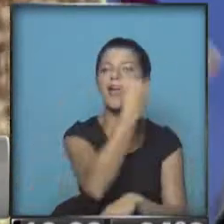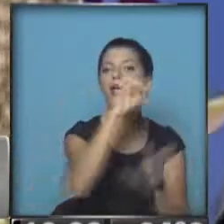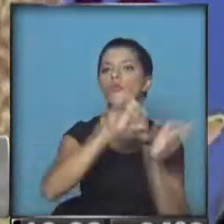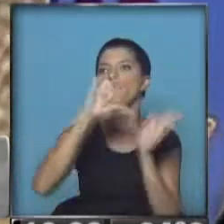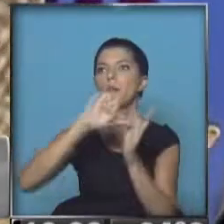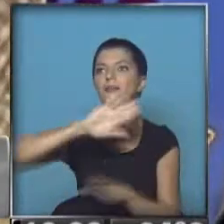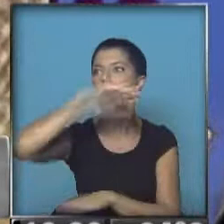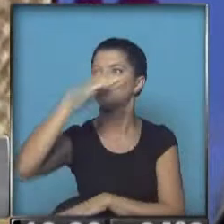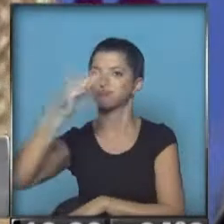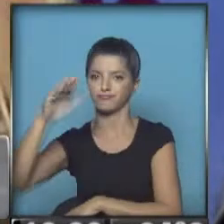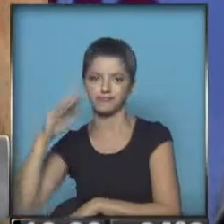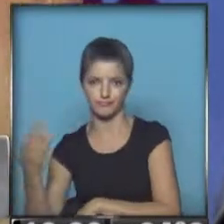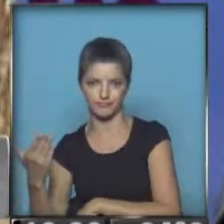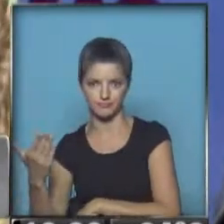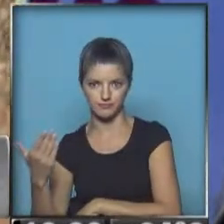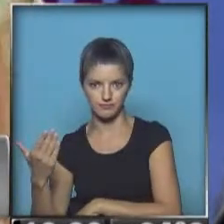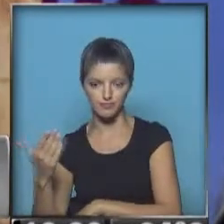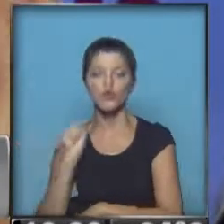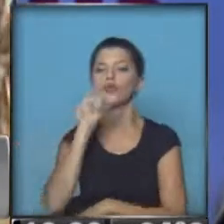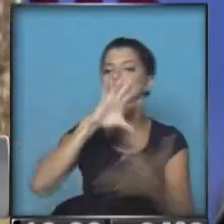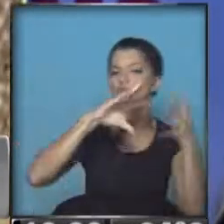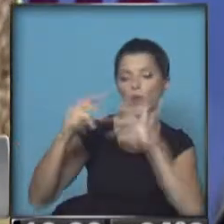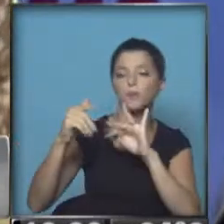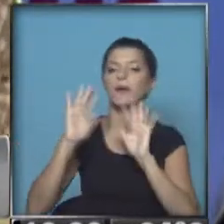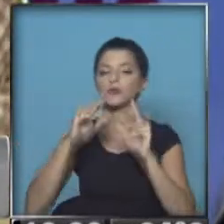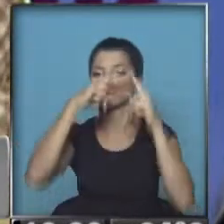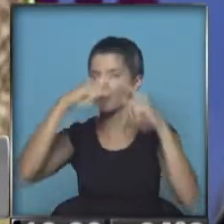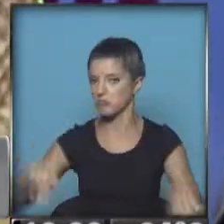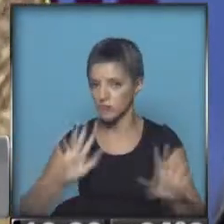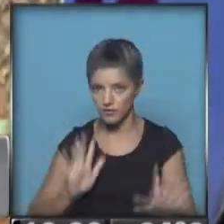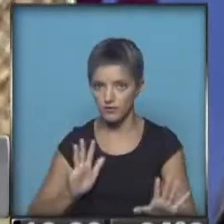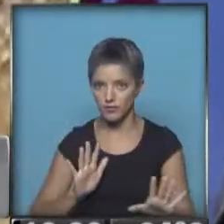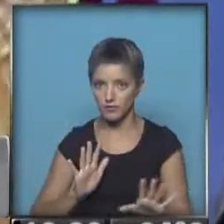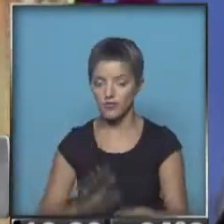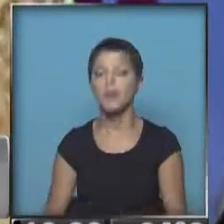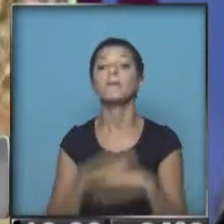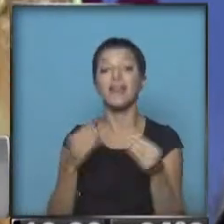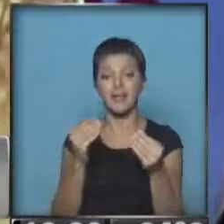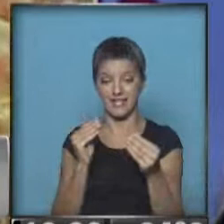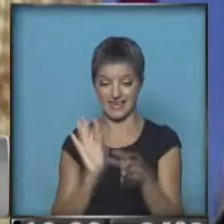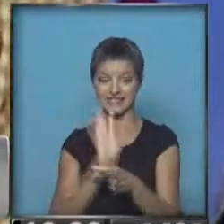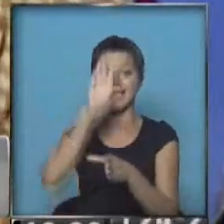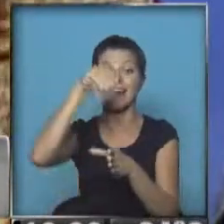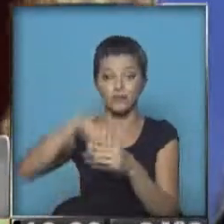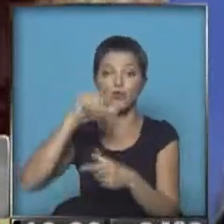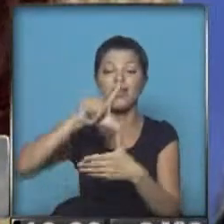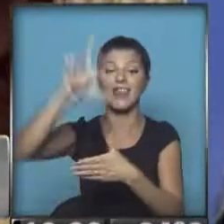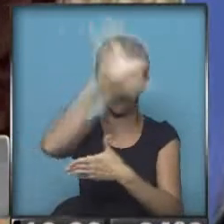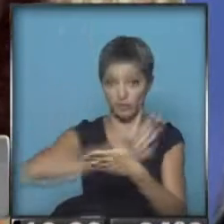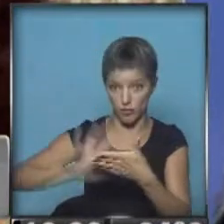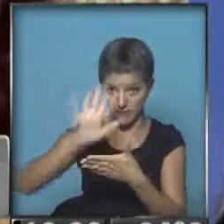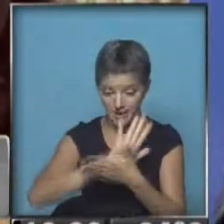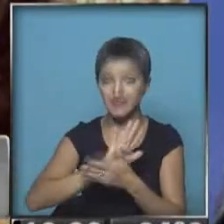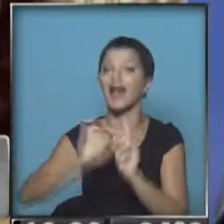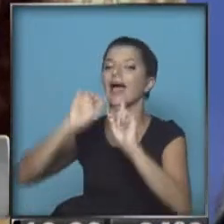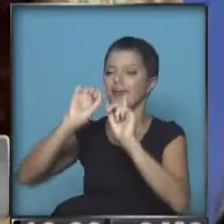países vecinos con sus modalidades, con sus matices, para que la integración latinoamericana, de la que también